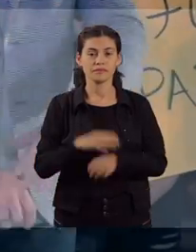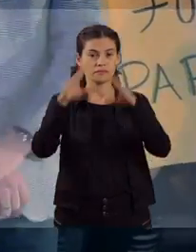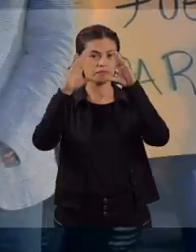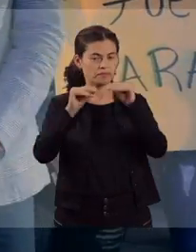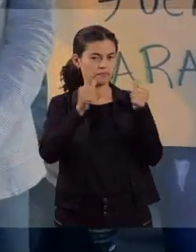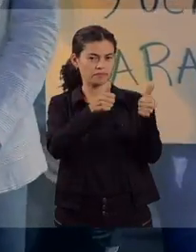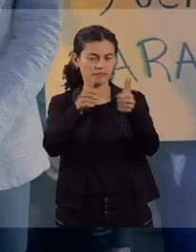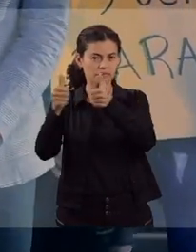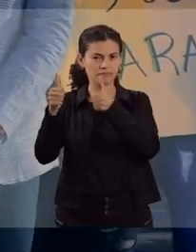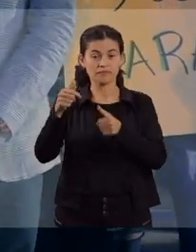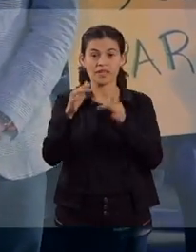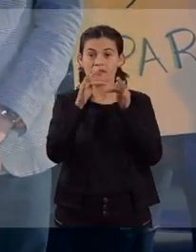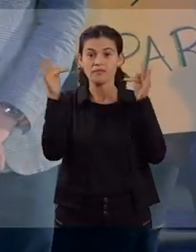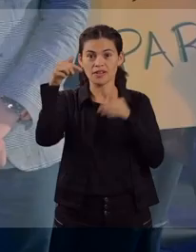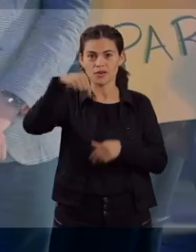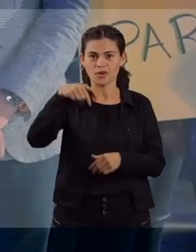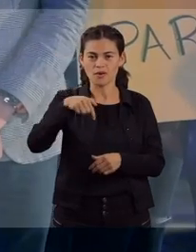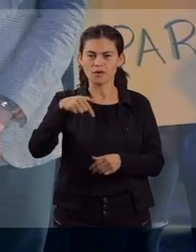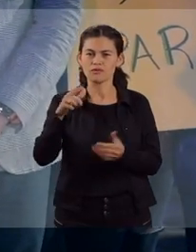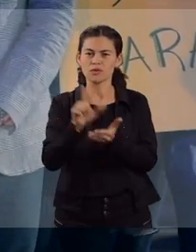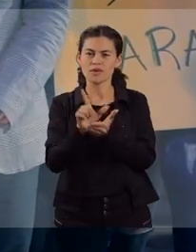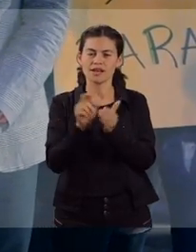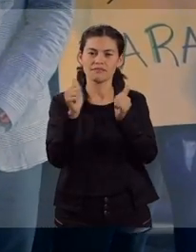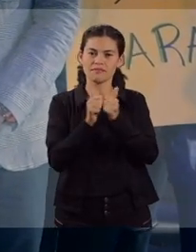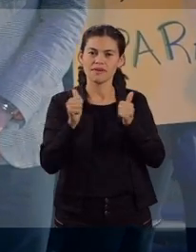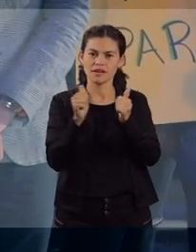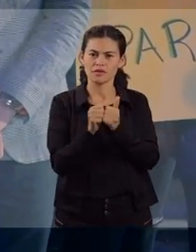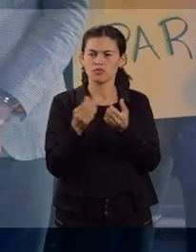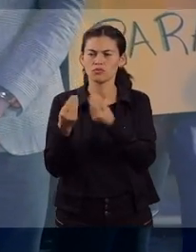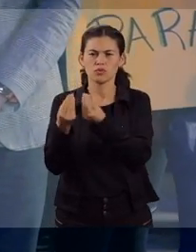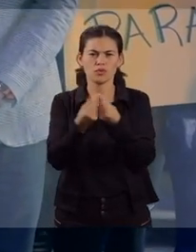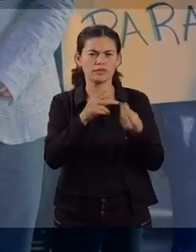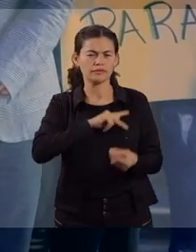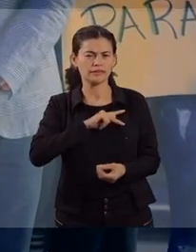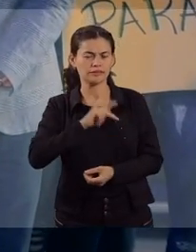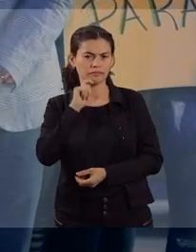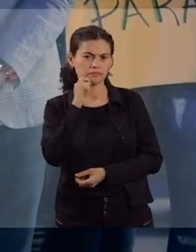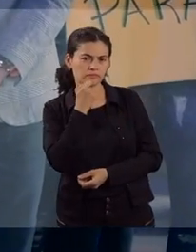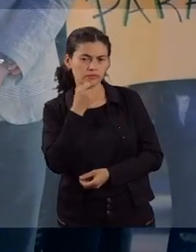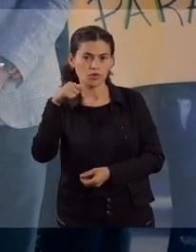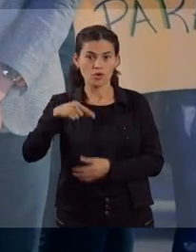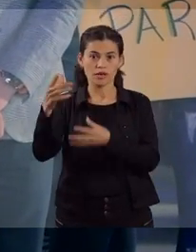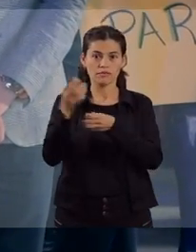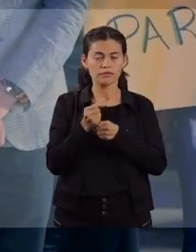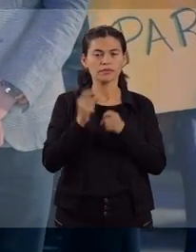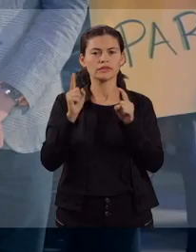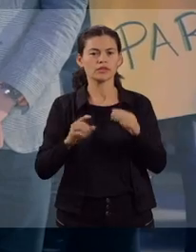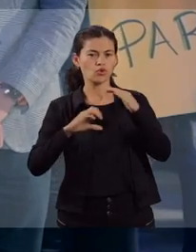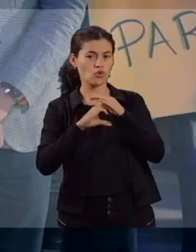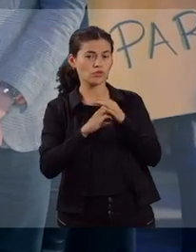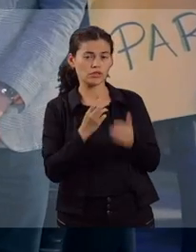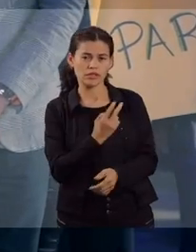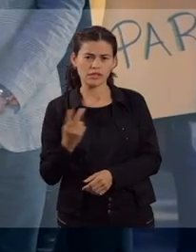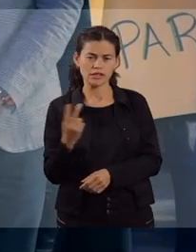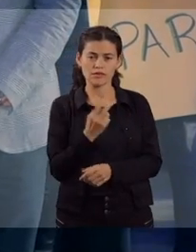buenas noches. Estamos felices de estar acá desde Mariano Roca Alonso con tanta gente maravillosa que nos apoya. Hoy con el Consejo Directivo de la